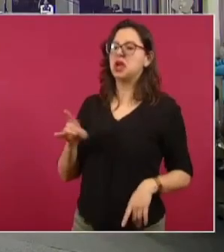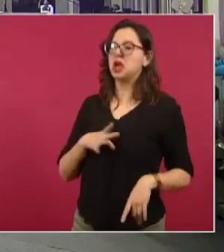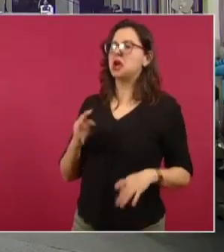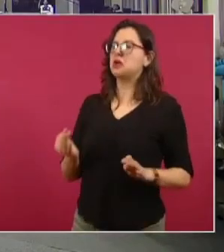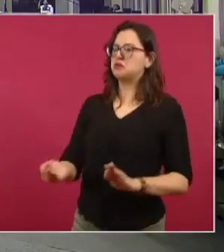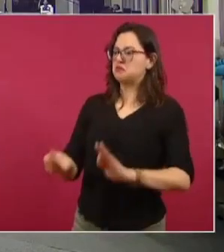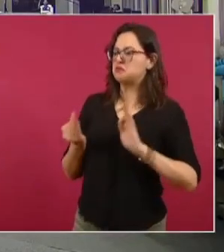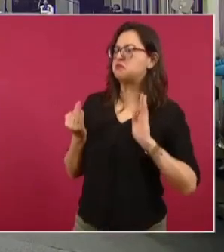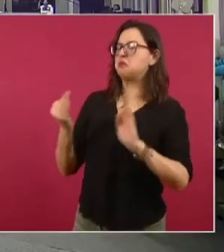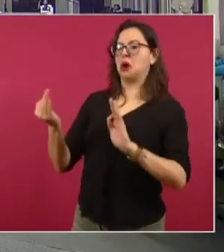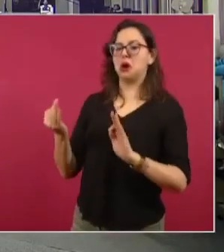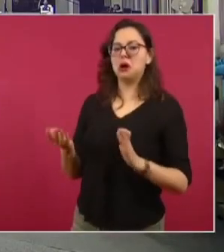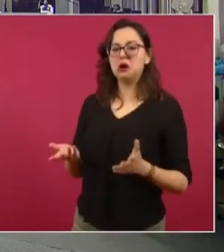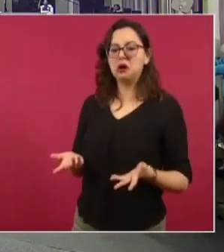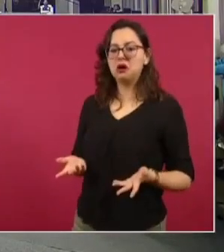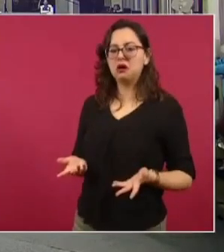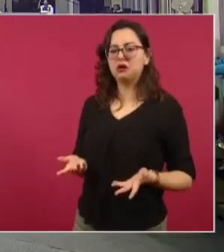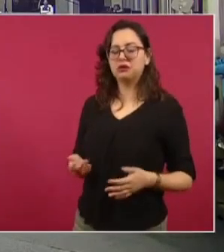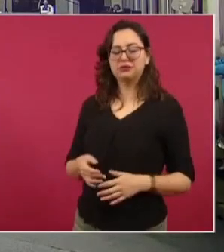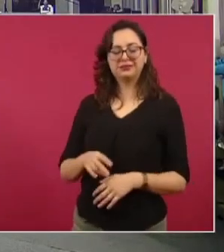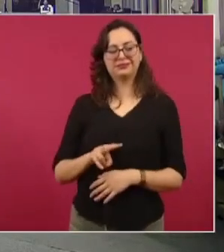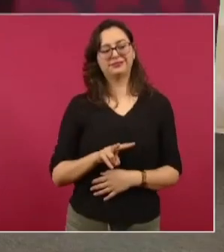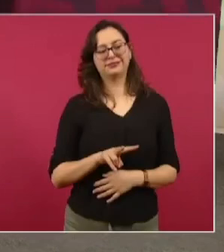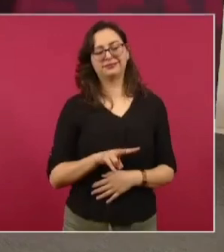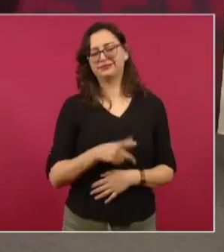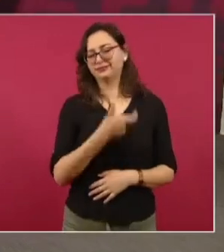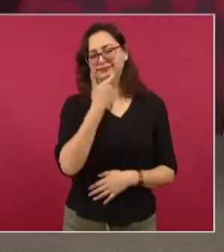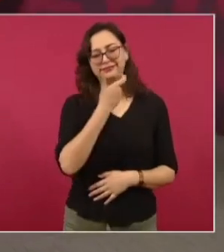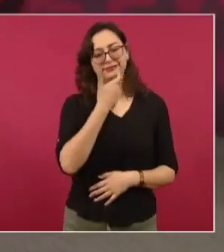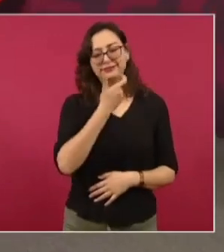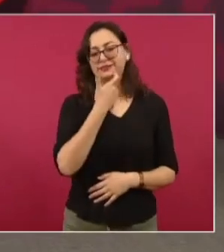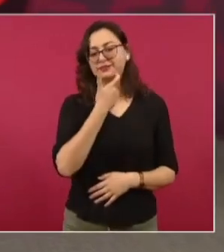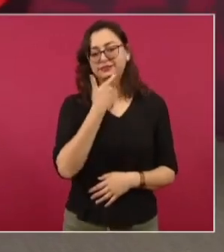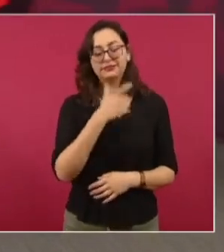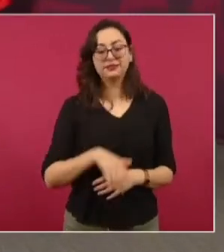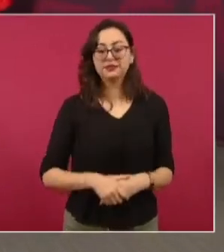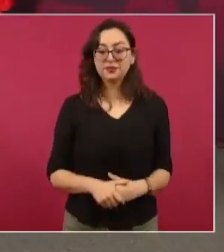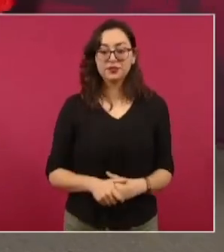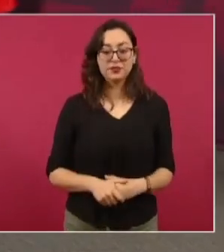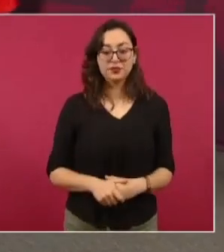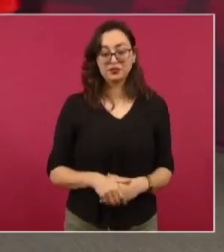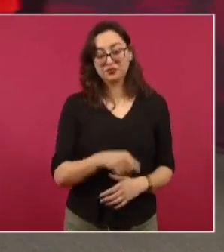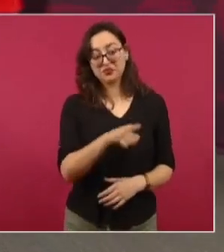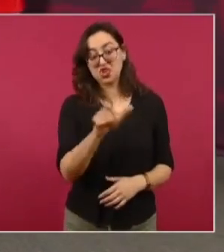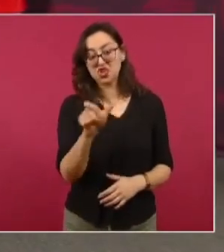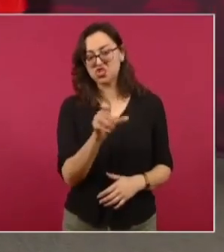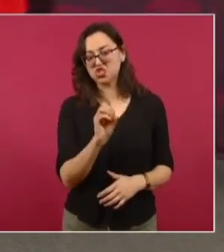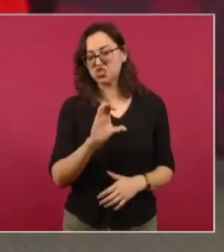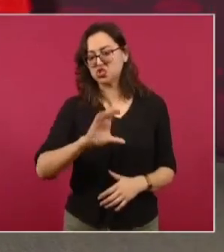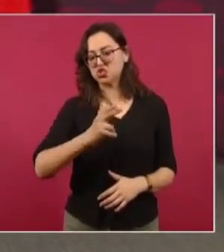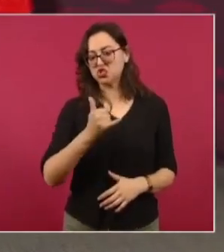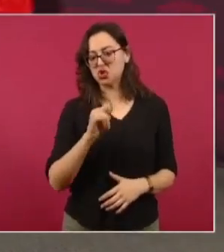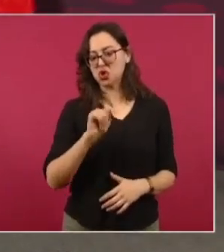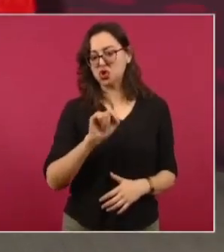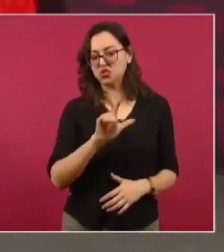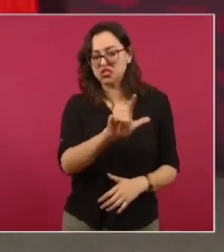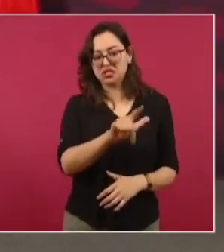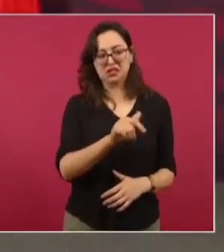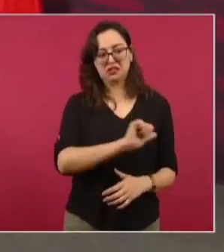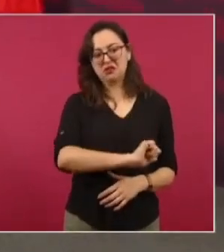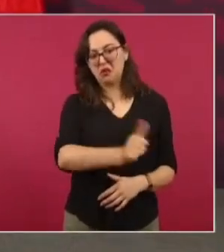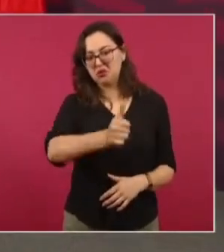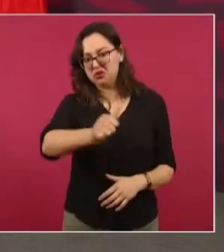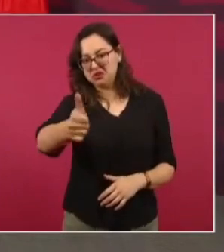Xochitl Galvez y otros legisladores ¿cómo se llama la otra? ¿sí?